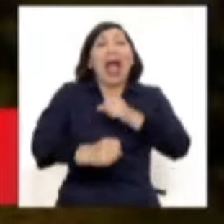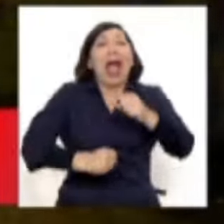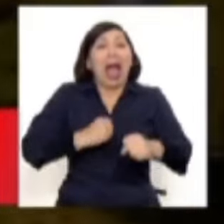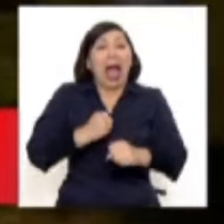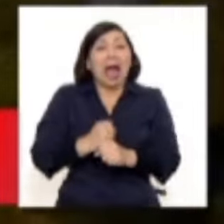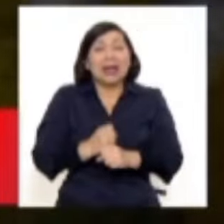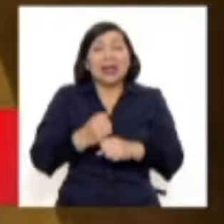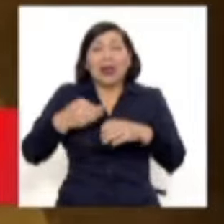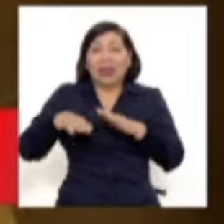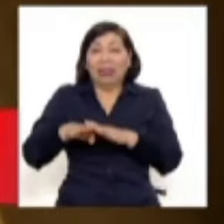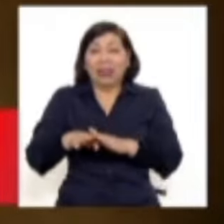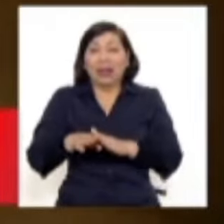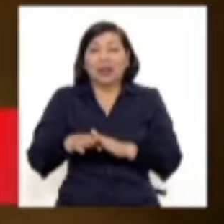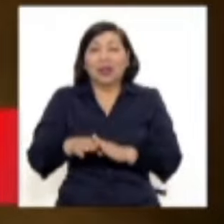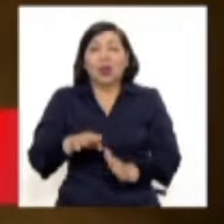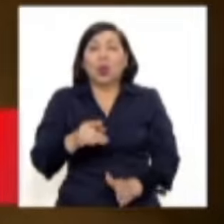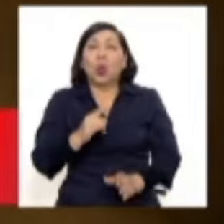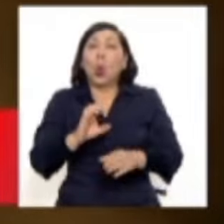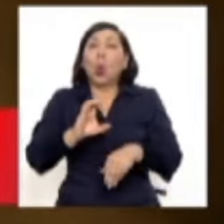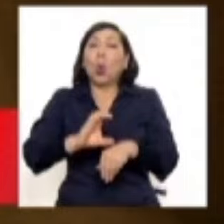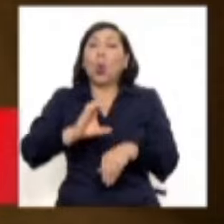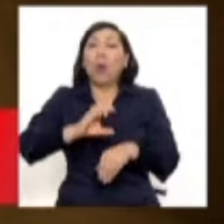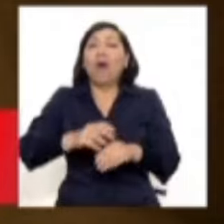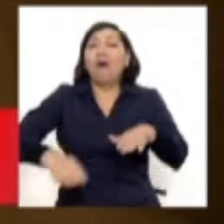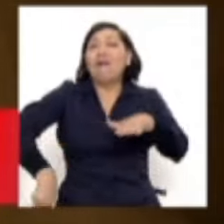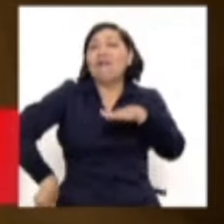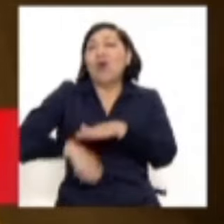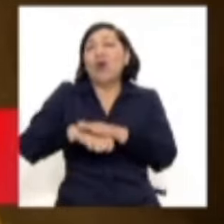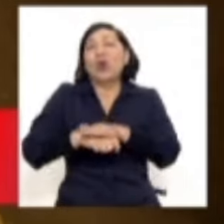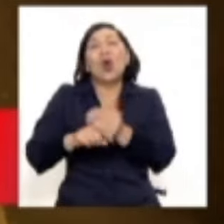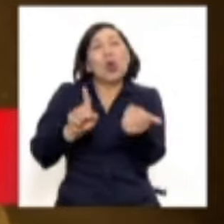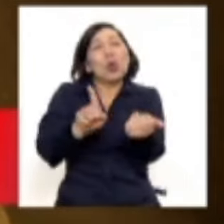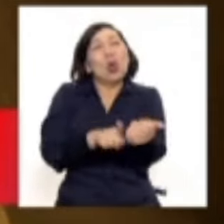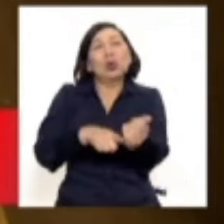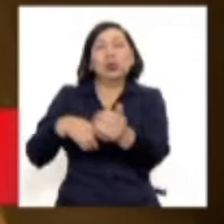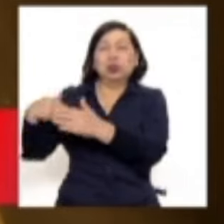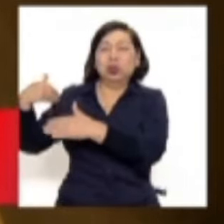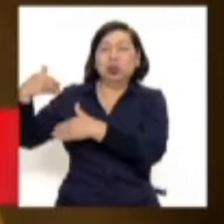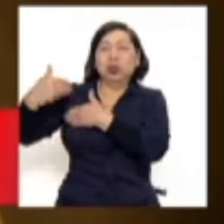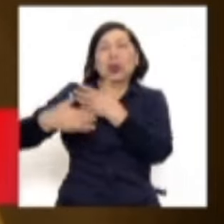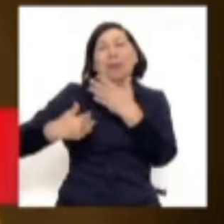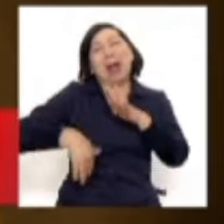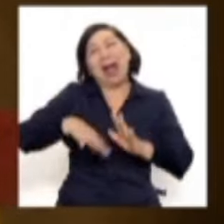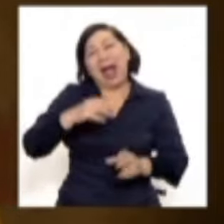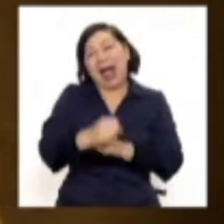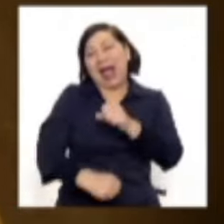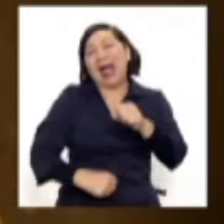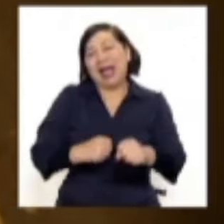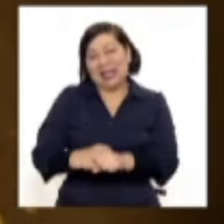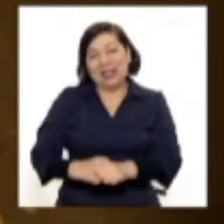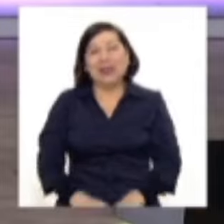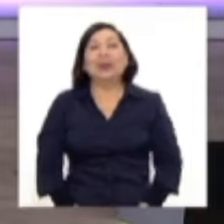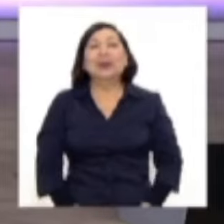de vida institucional de uno de los clubes de fútbol más tradicionales del Perú.